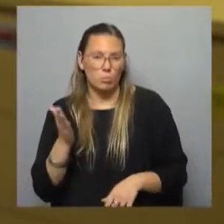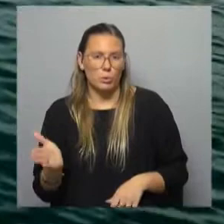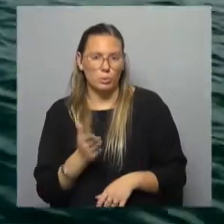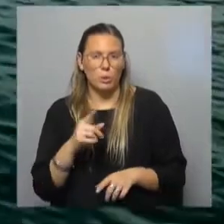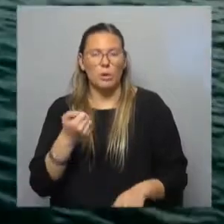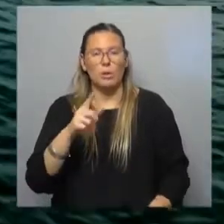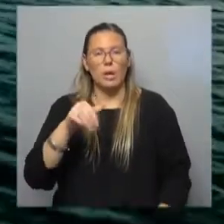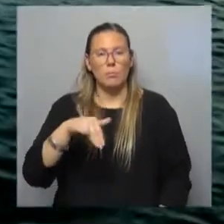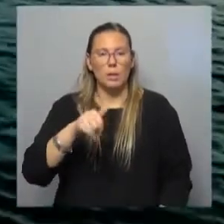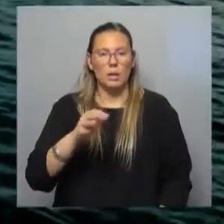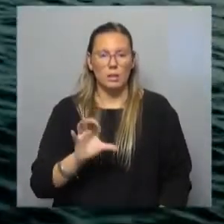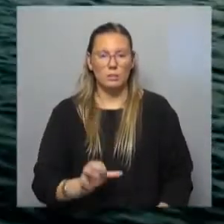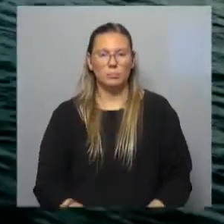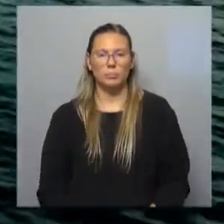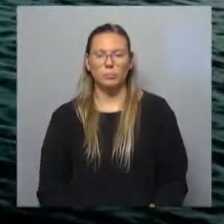almejas.